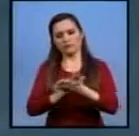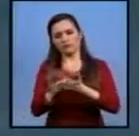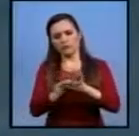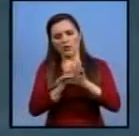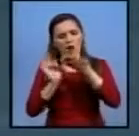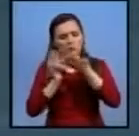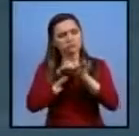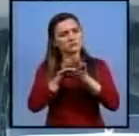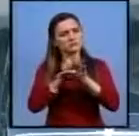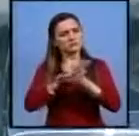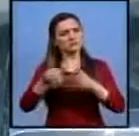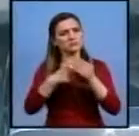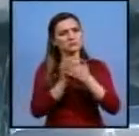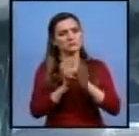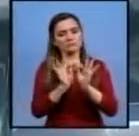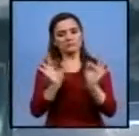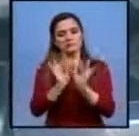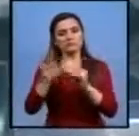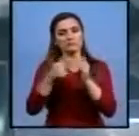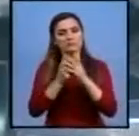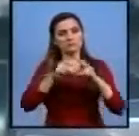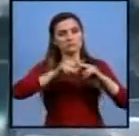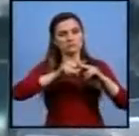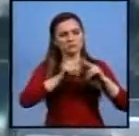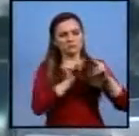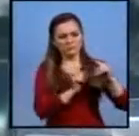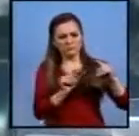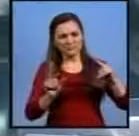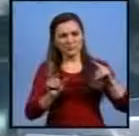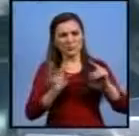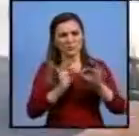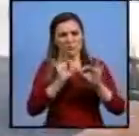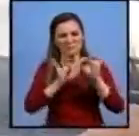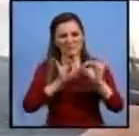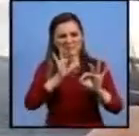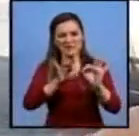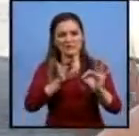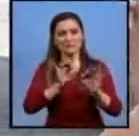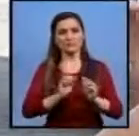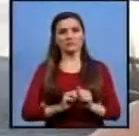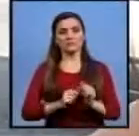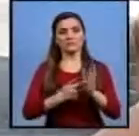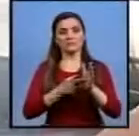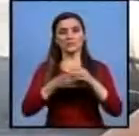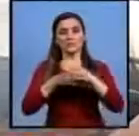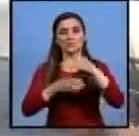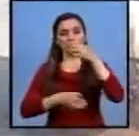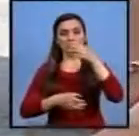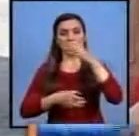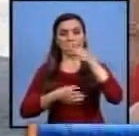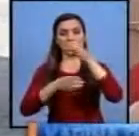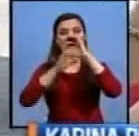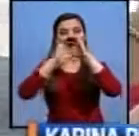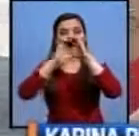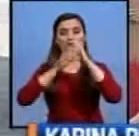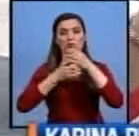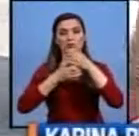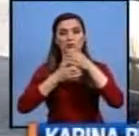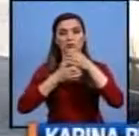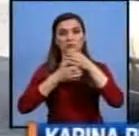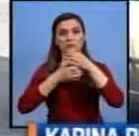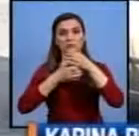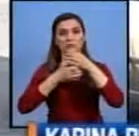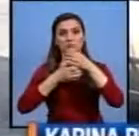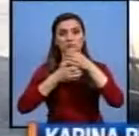vehículo. Limpiar todas las partes y piezas, porque como tú sabes, se llena de ceniza. Sí, de pronto sí, una botella de agua para tener mayor visibilidad